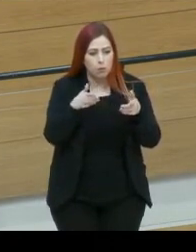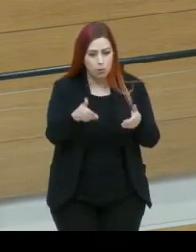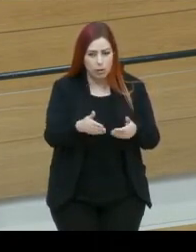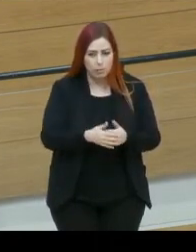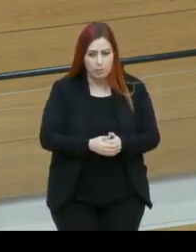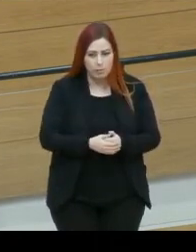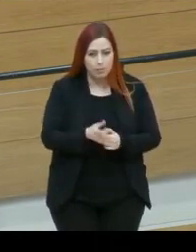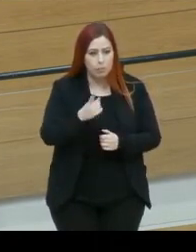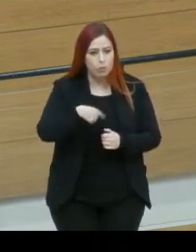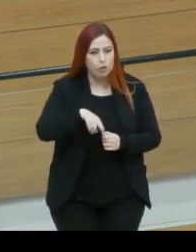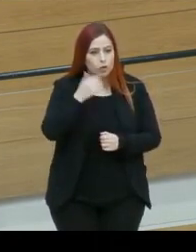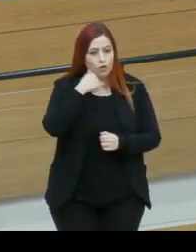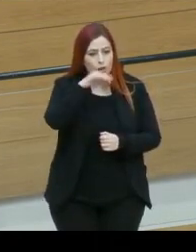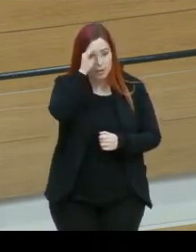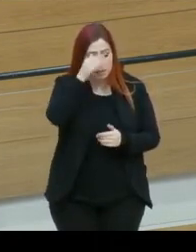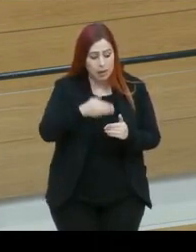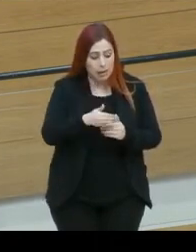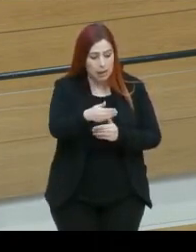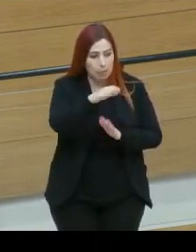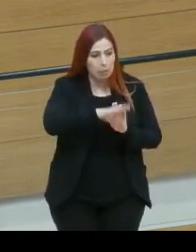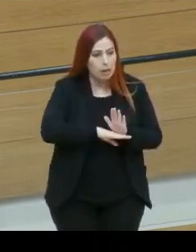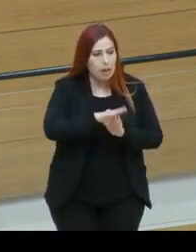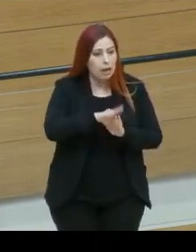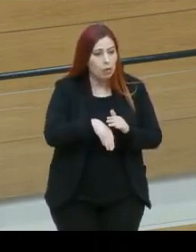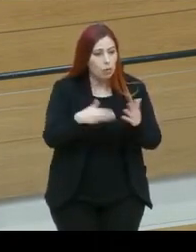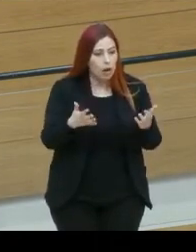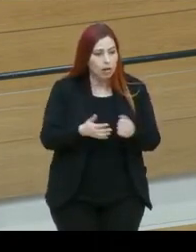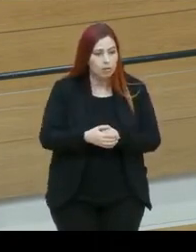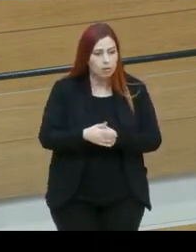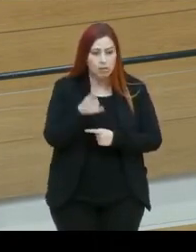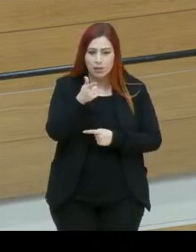¿qué planes tenéis para este fin de semana?